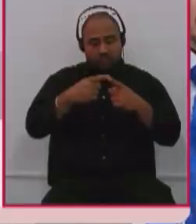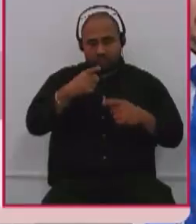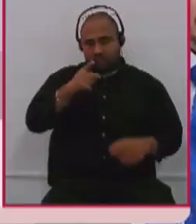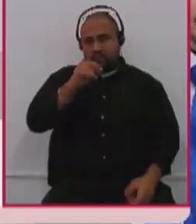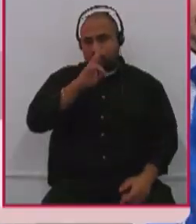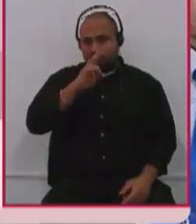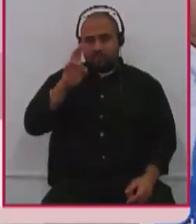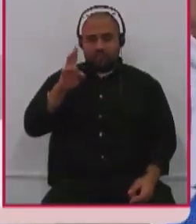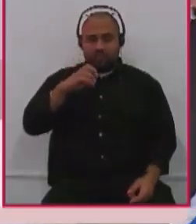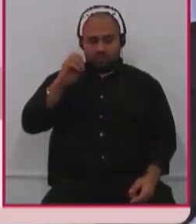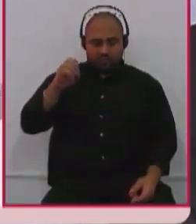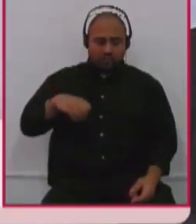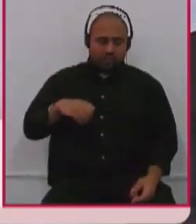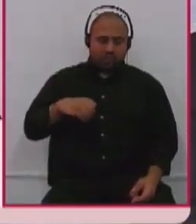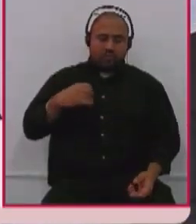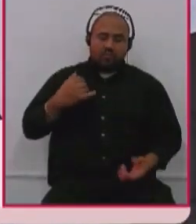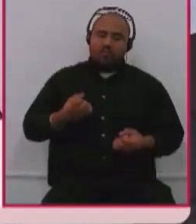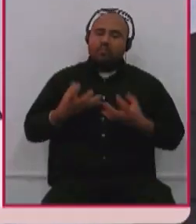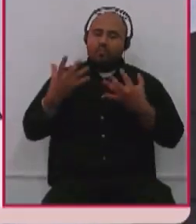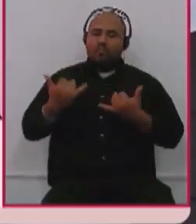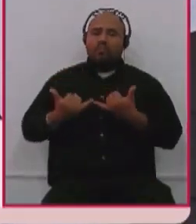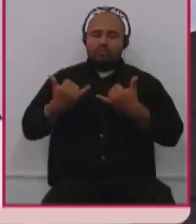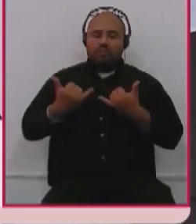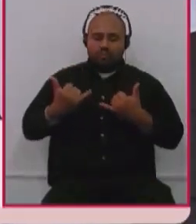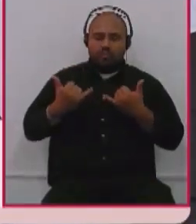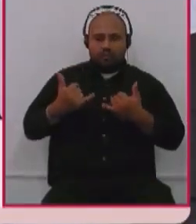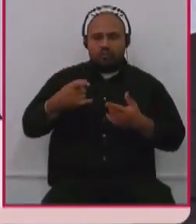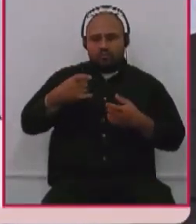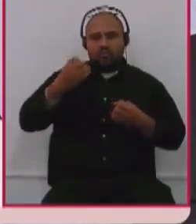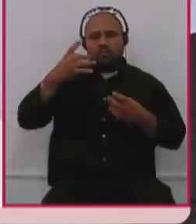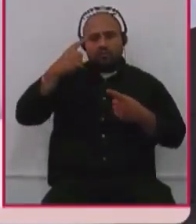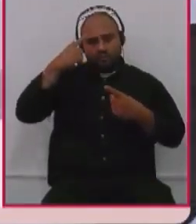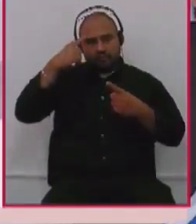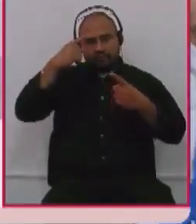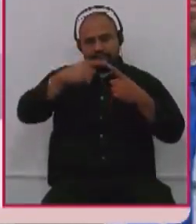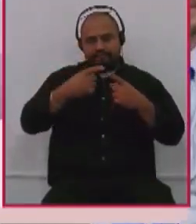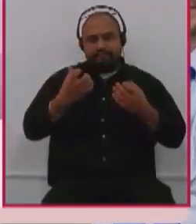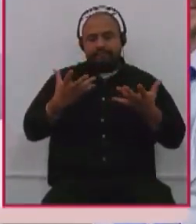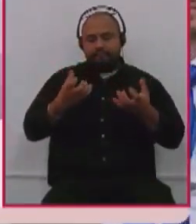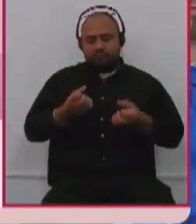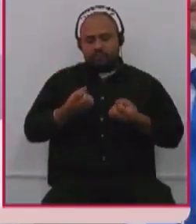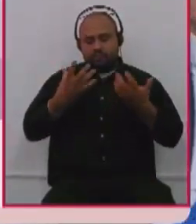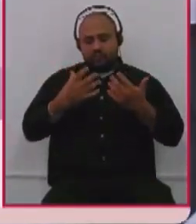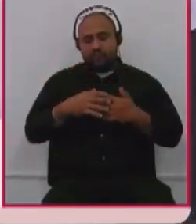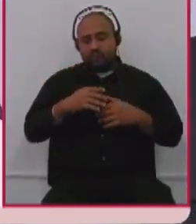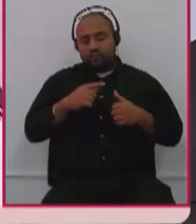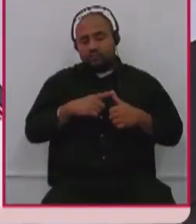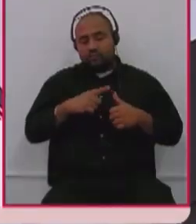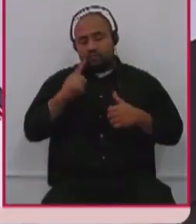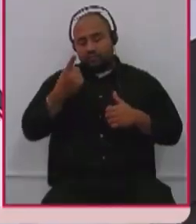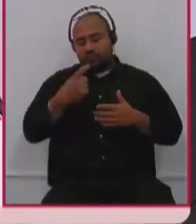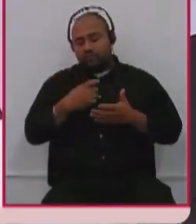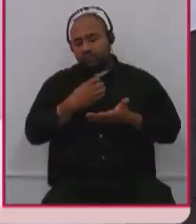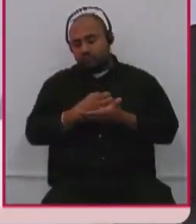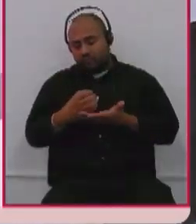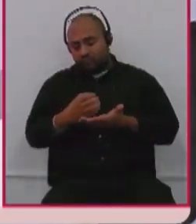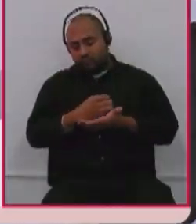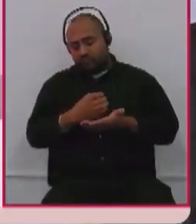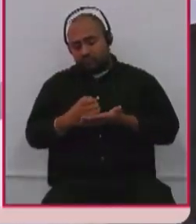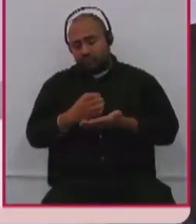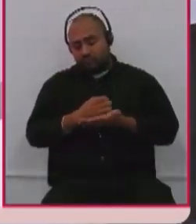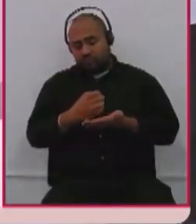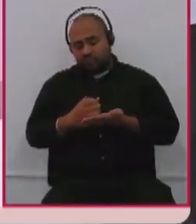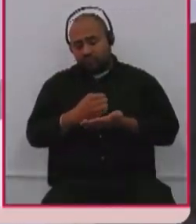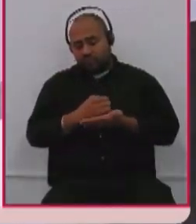77. ¿Cuánto estamos ahora y cuánto piensas llegar? Gracias. Correcto. La primera parte de costos, de repente la podemos conversar